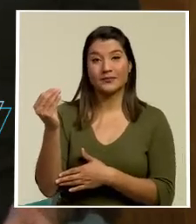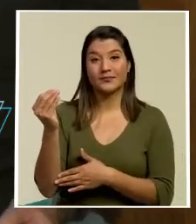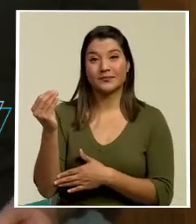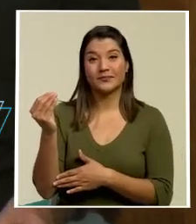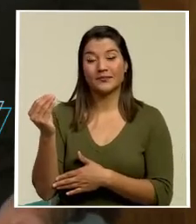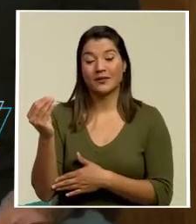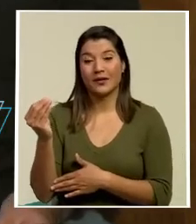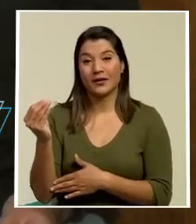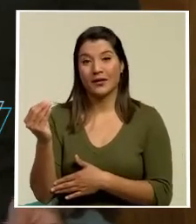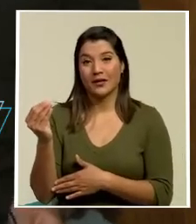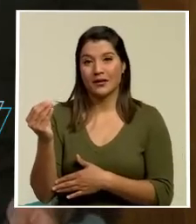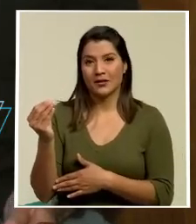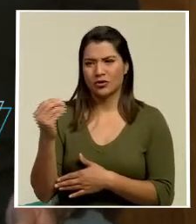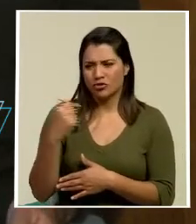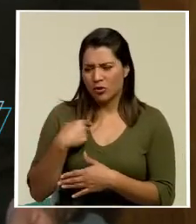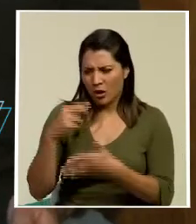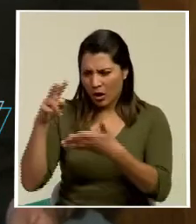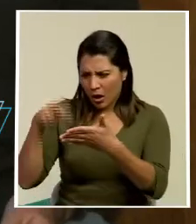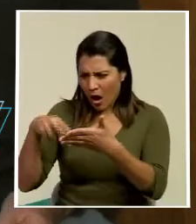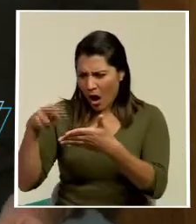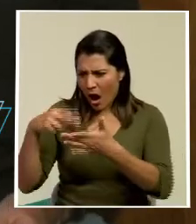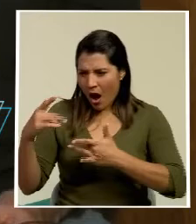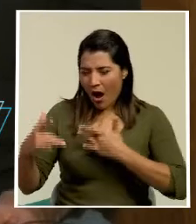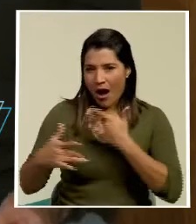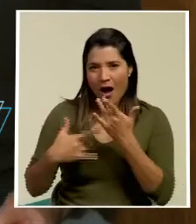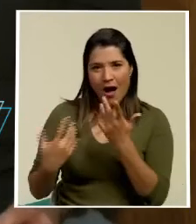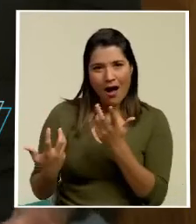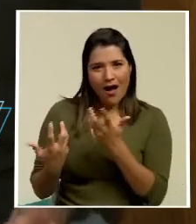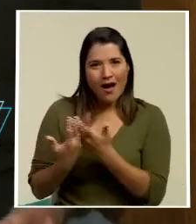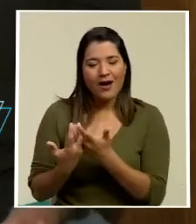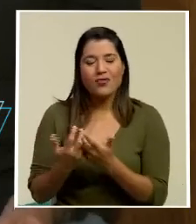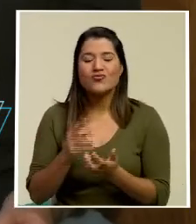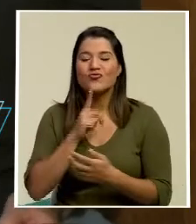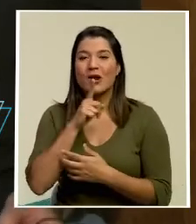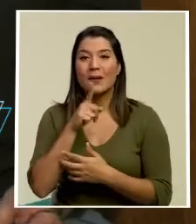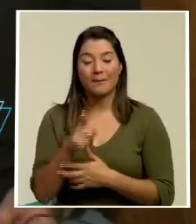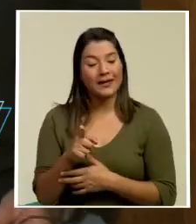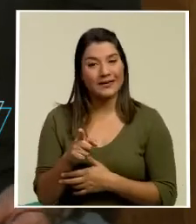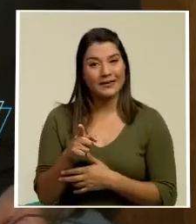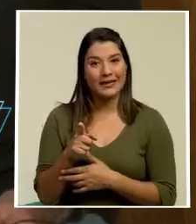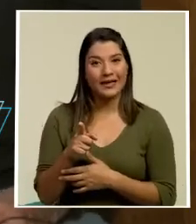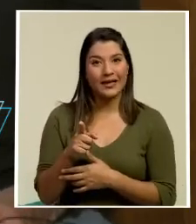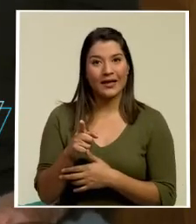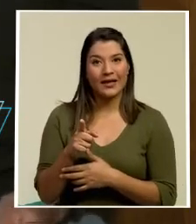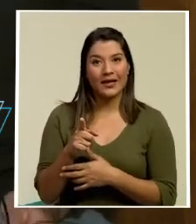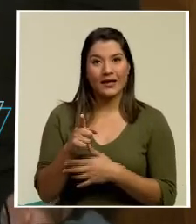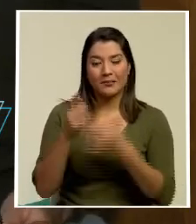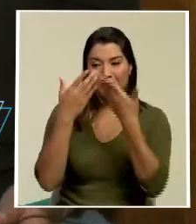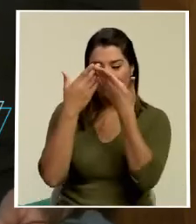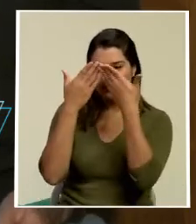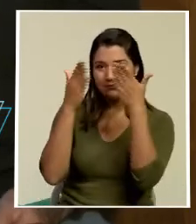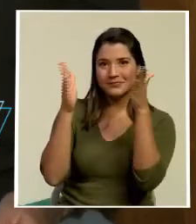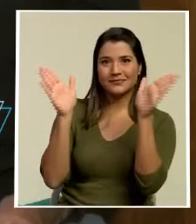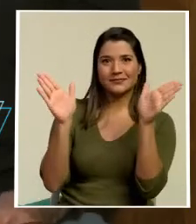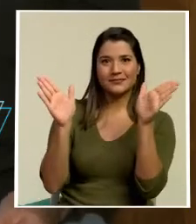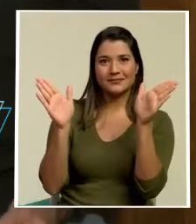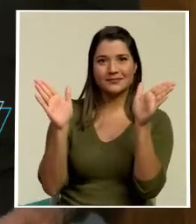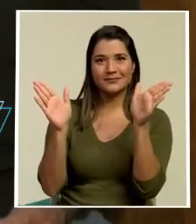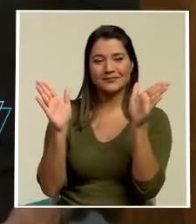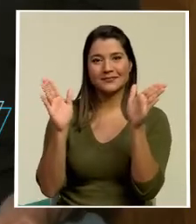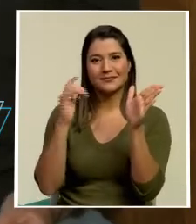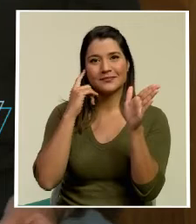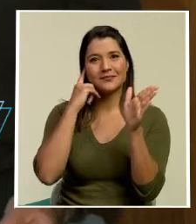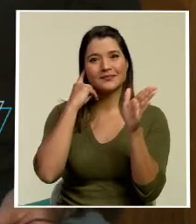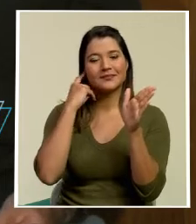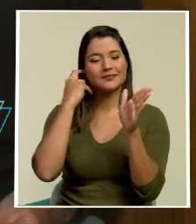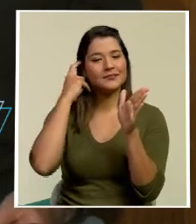compensé todos mis temores y realmente me abrió la puerta el loco Ríos, el